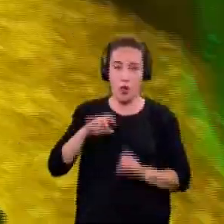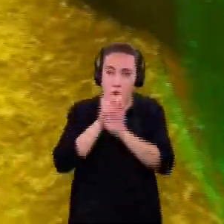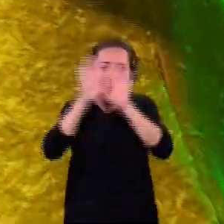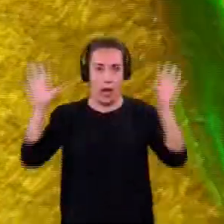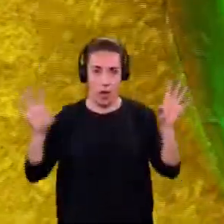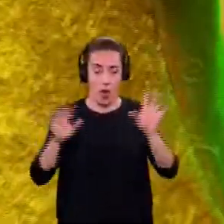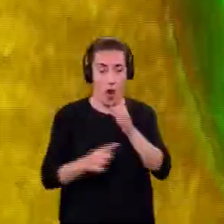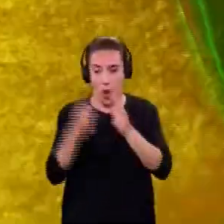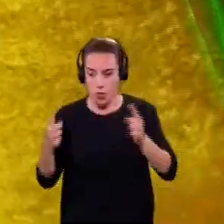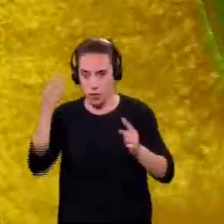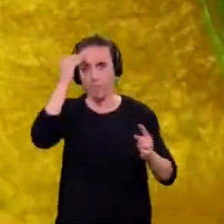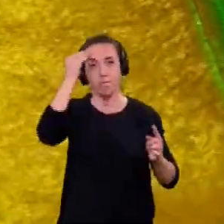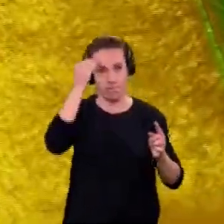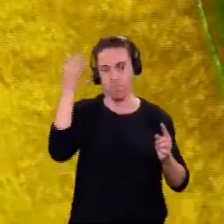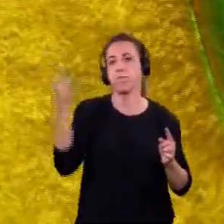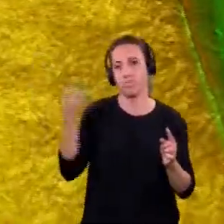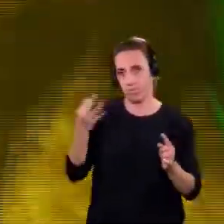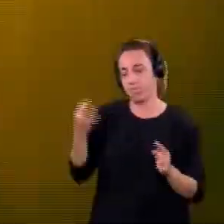que debo.